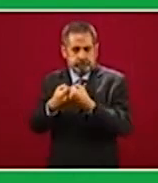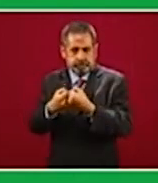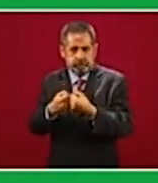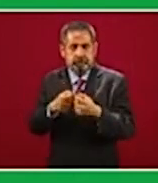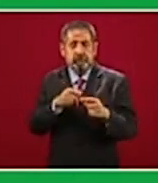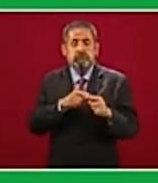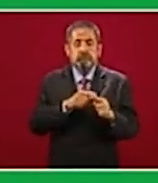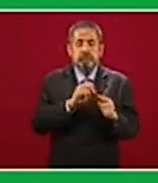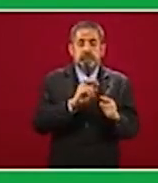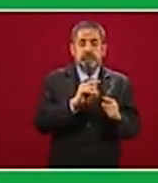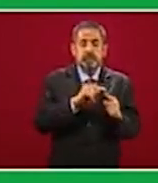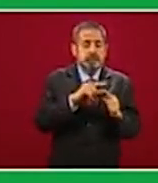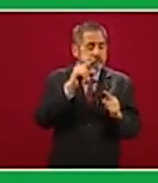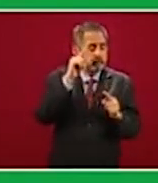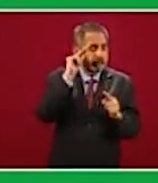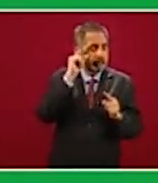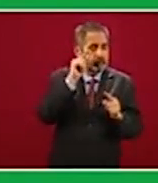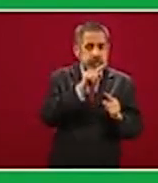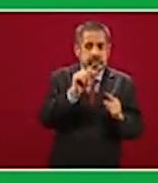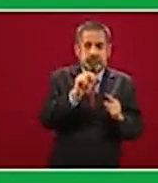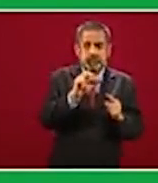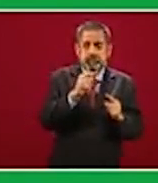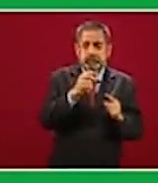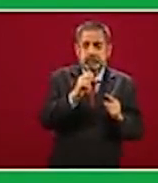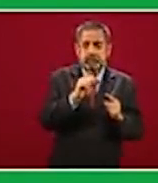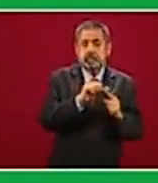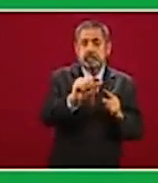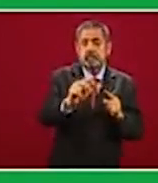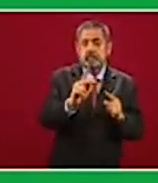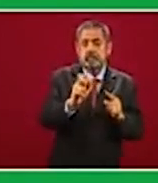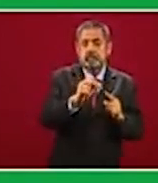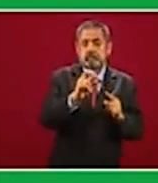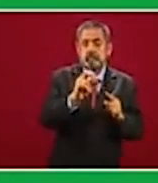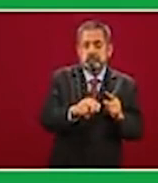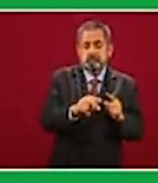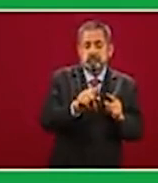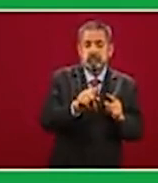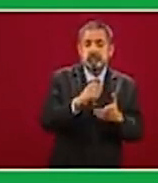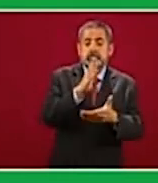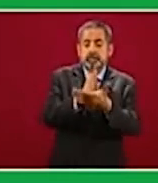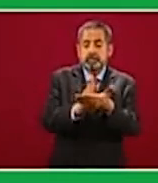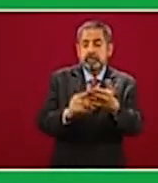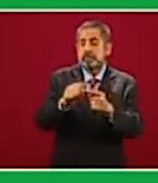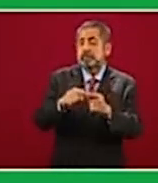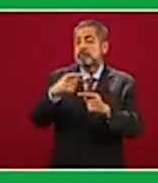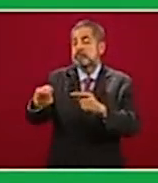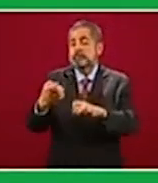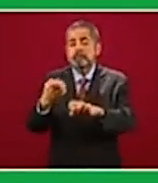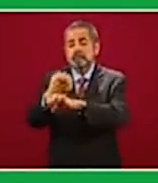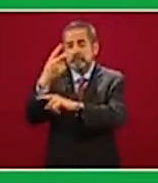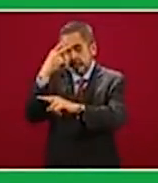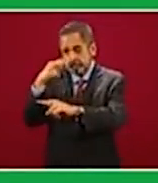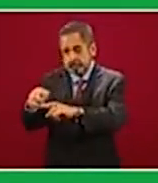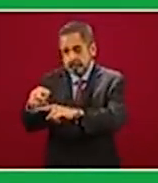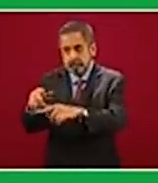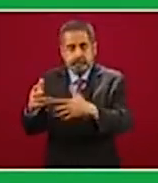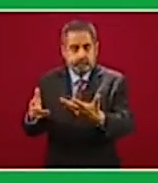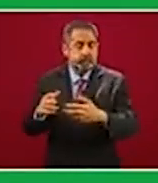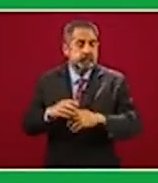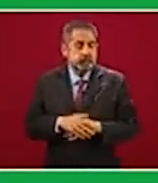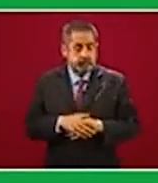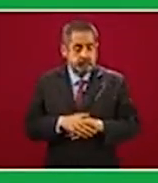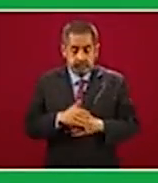zaragoza peñón que una parte es ciudad de mexico y la segunda parte es estado de méxico significaría desde el aeropuerto internacional